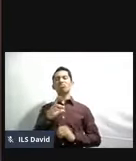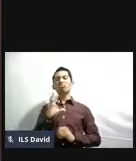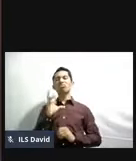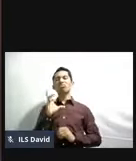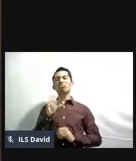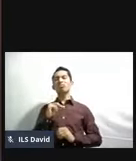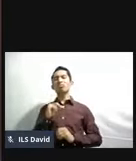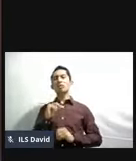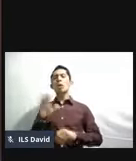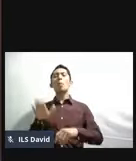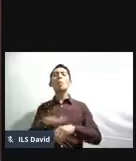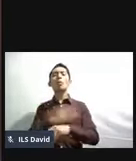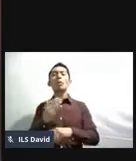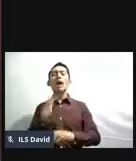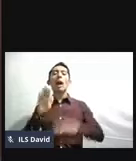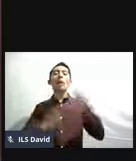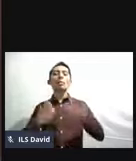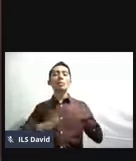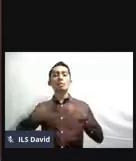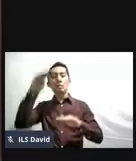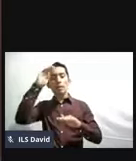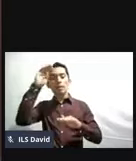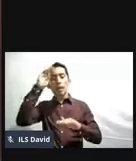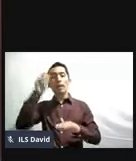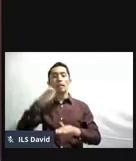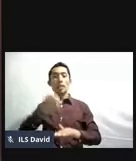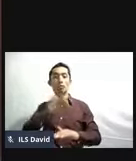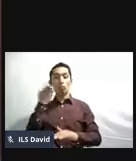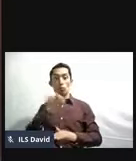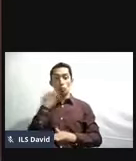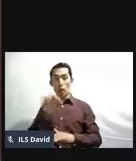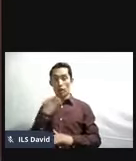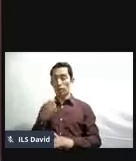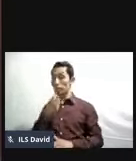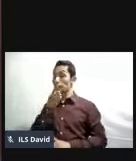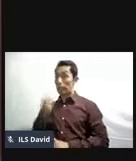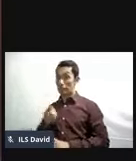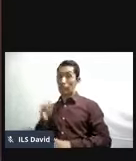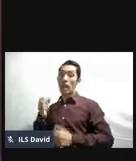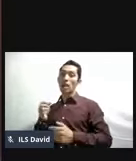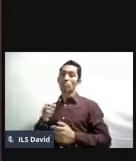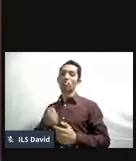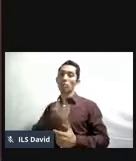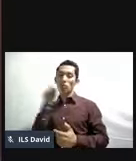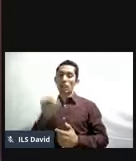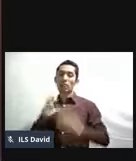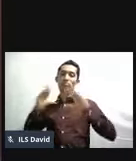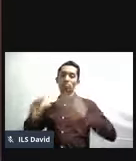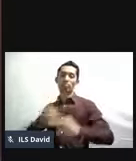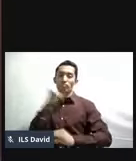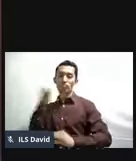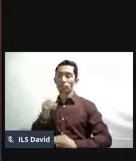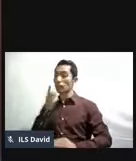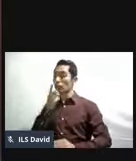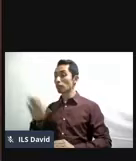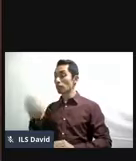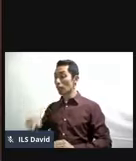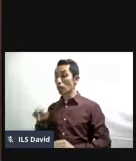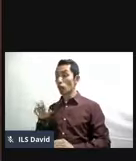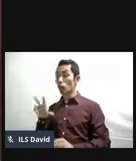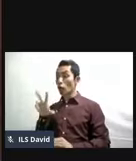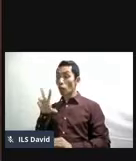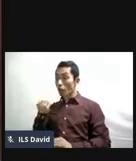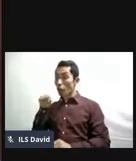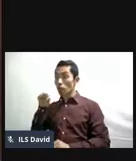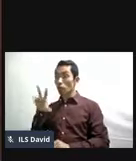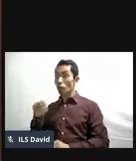la etapa escolar, a que lo que no se me pida está de más. No se me pide en la